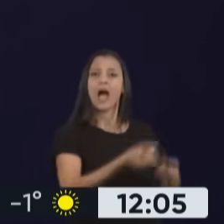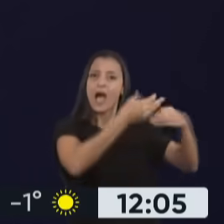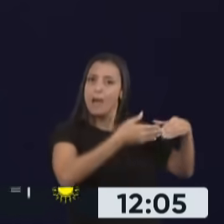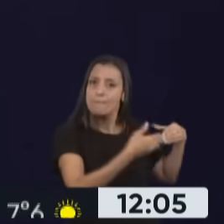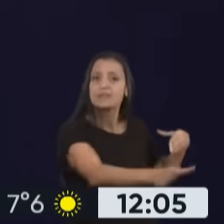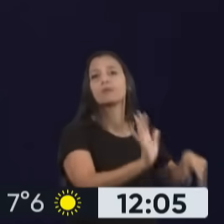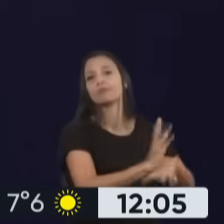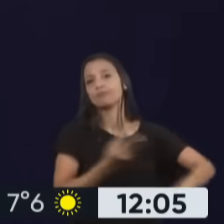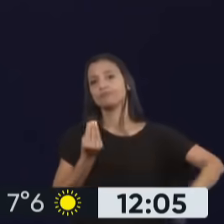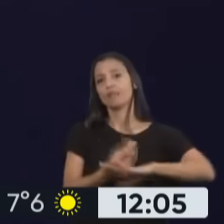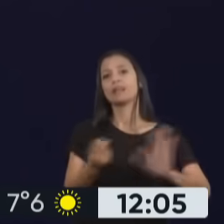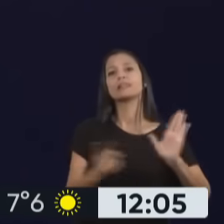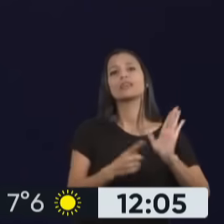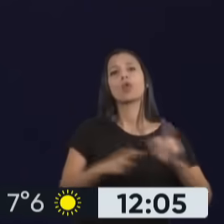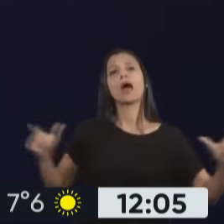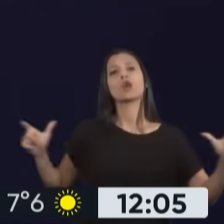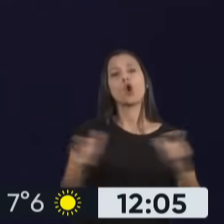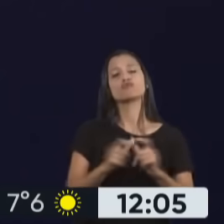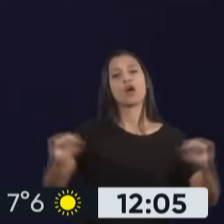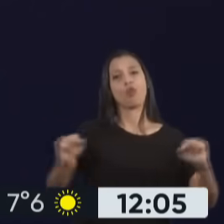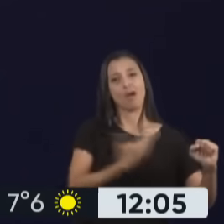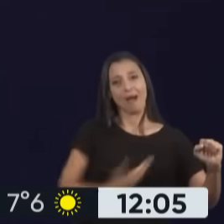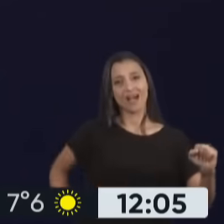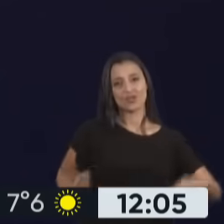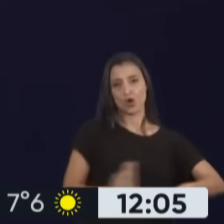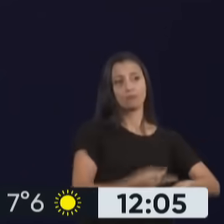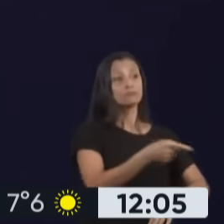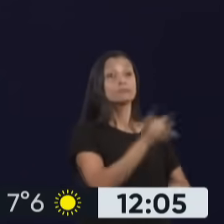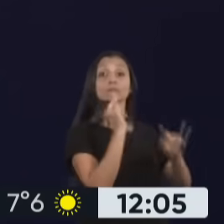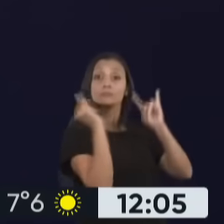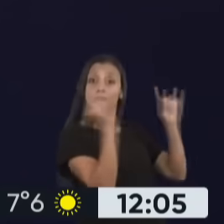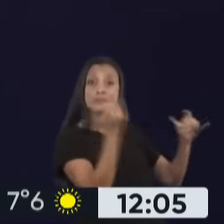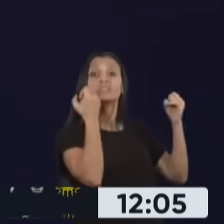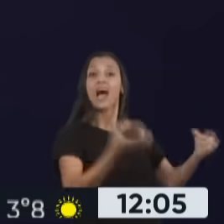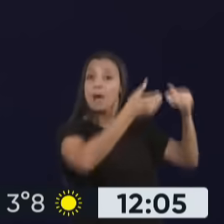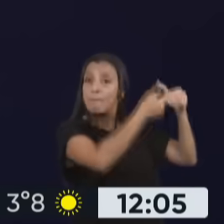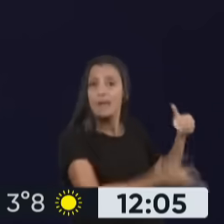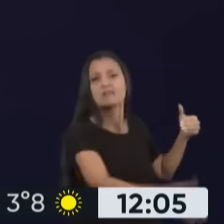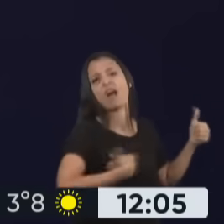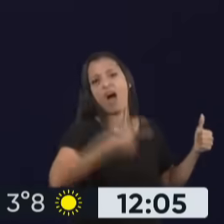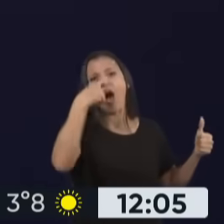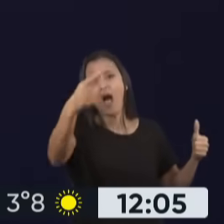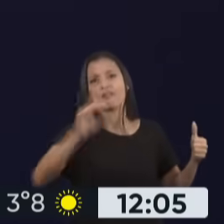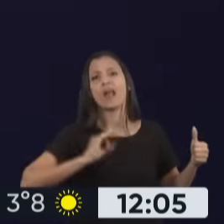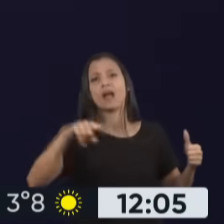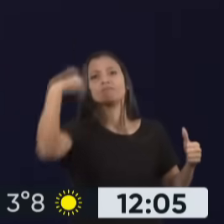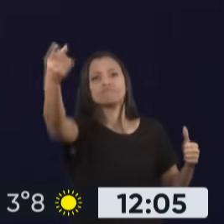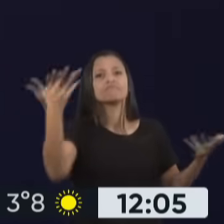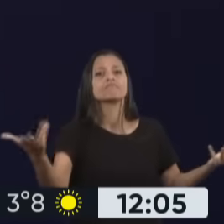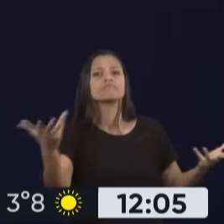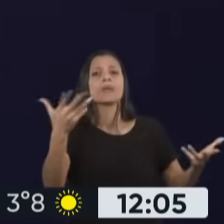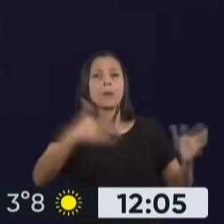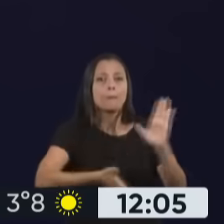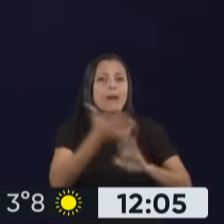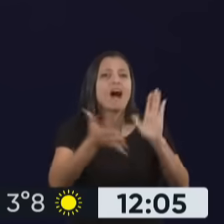como titular del Consejo, creo que es el inicio de lo que va a terminar pasando en la Argentina, ¿no? Que es empezar a modificar cosas que le han